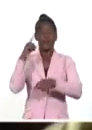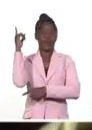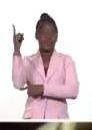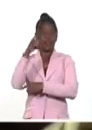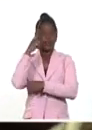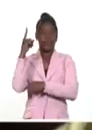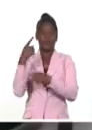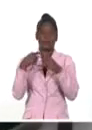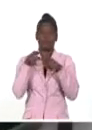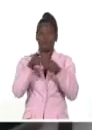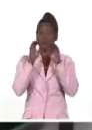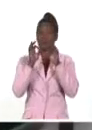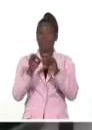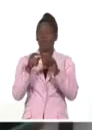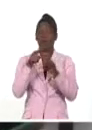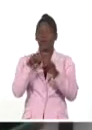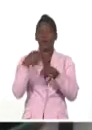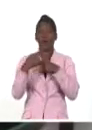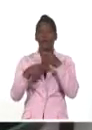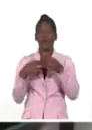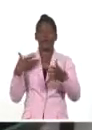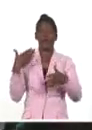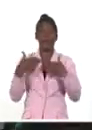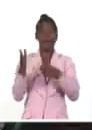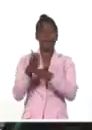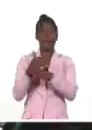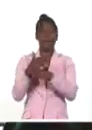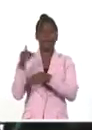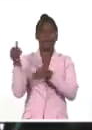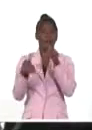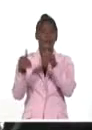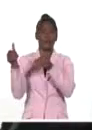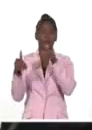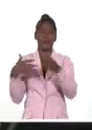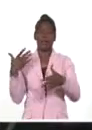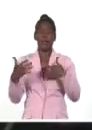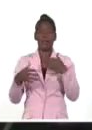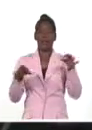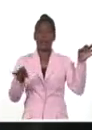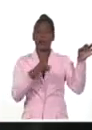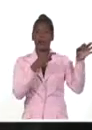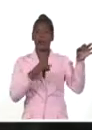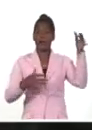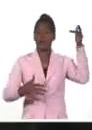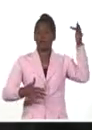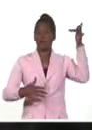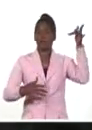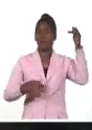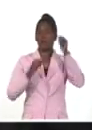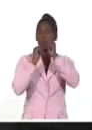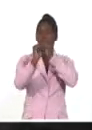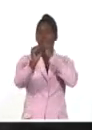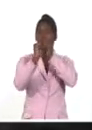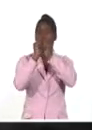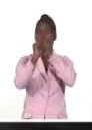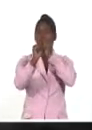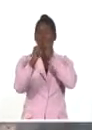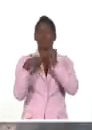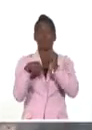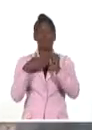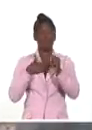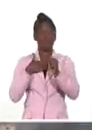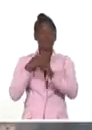cumple a diario en salas, centros de estudios y fábricas. Tenemos pronosticado la jornada de concierto de Santiago, que es algo fundamental para